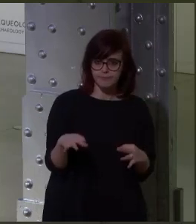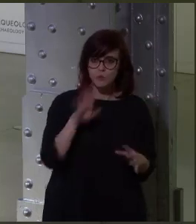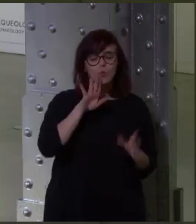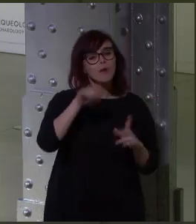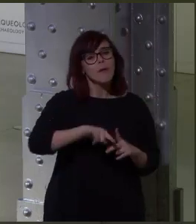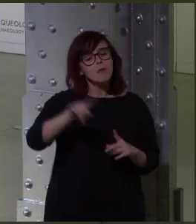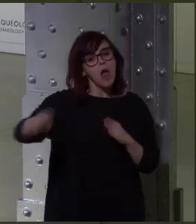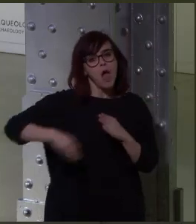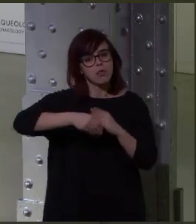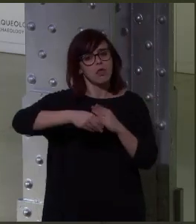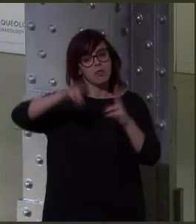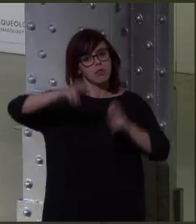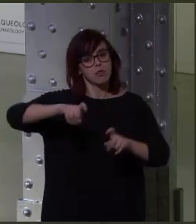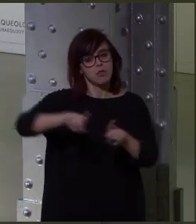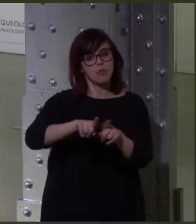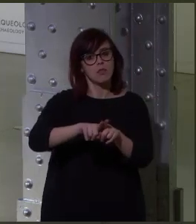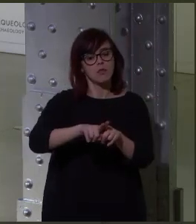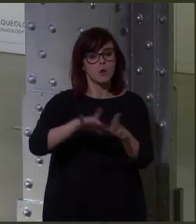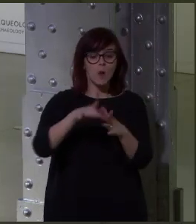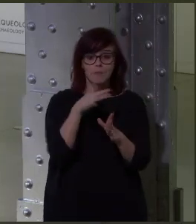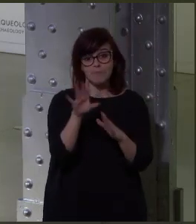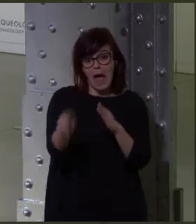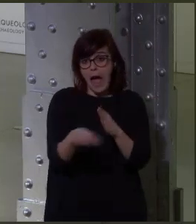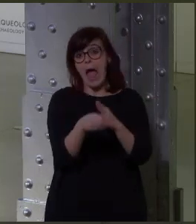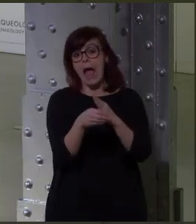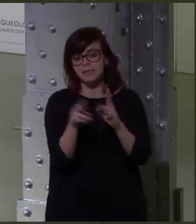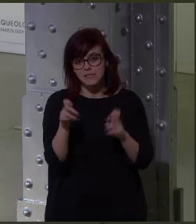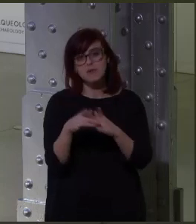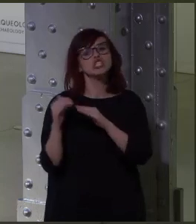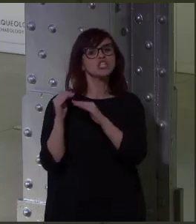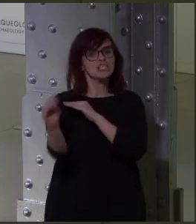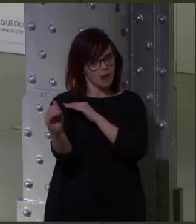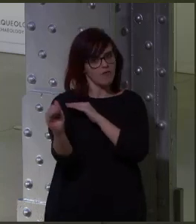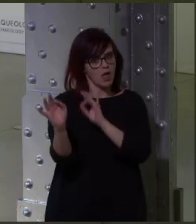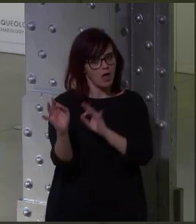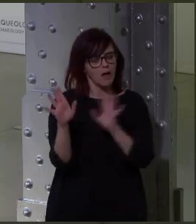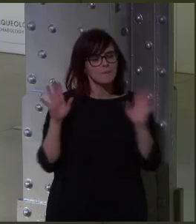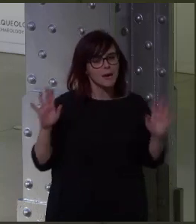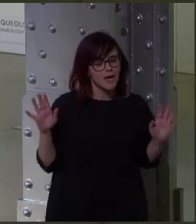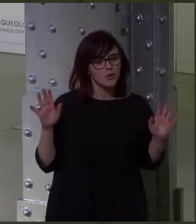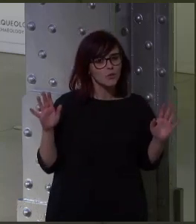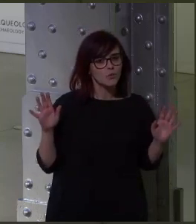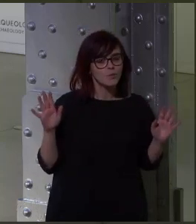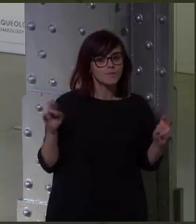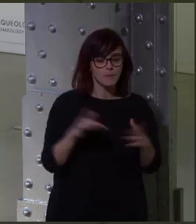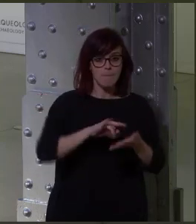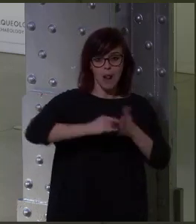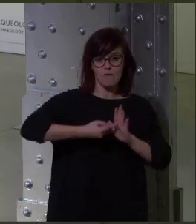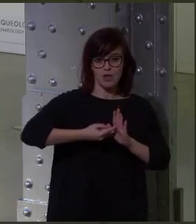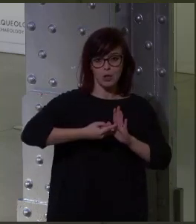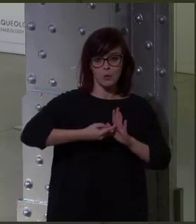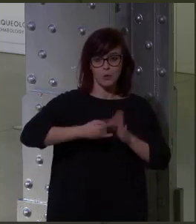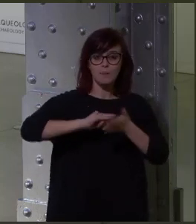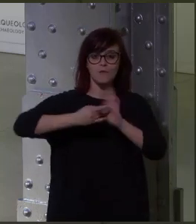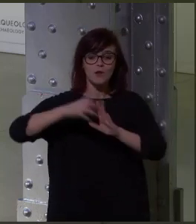Ellos añaden además con la coletilla de forma sostenible, ¿no? Pero de nuevo, a la hora de hacer una